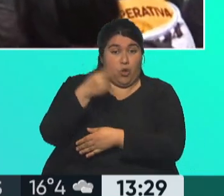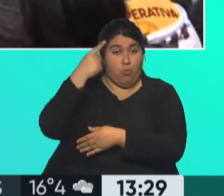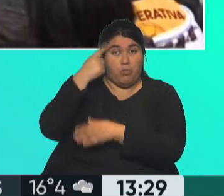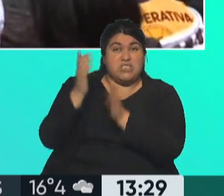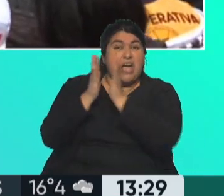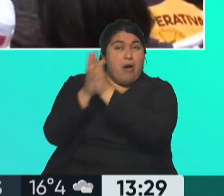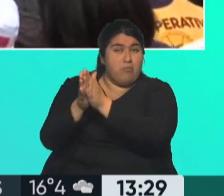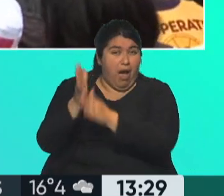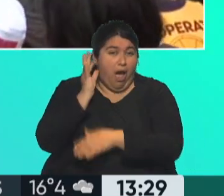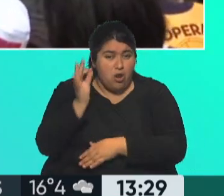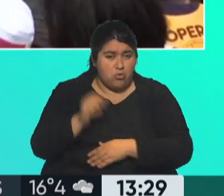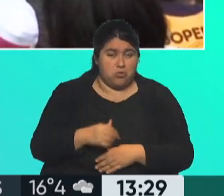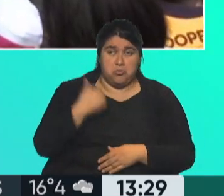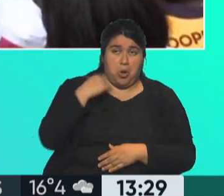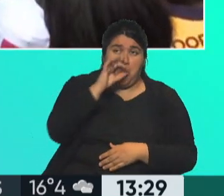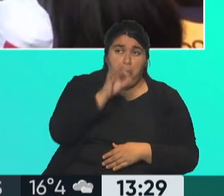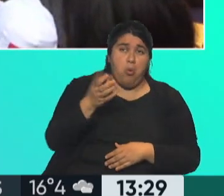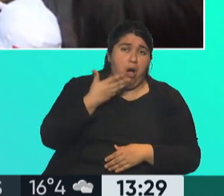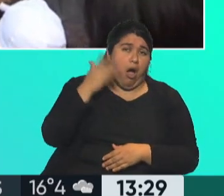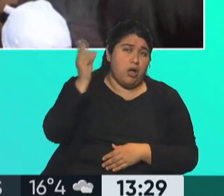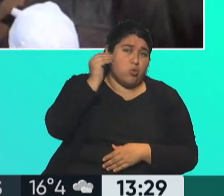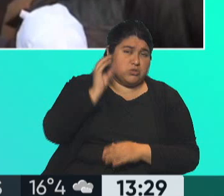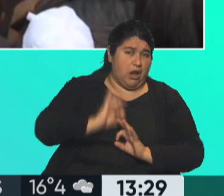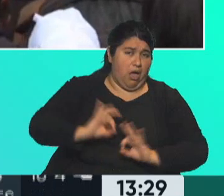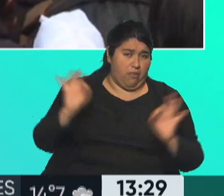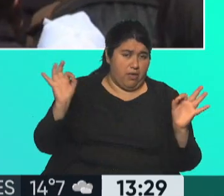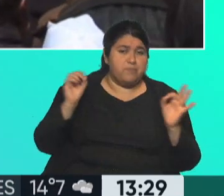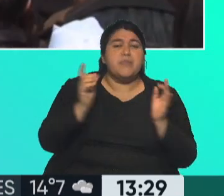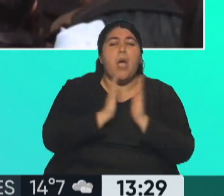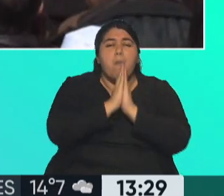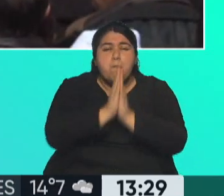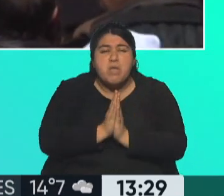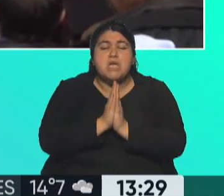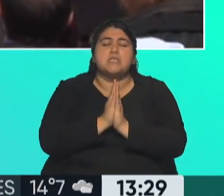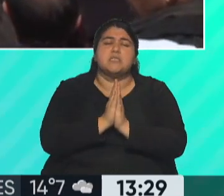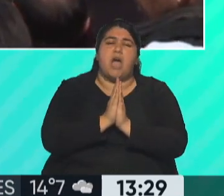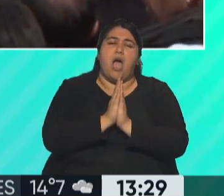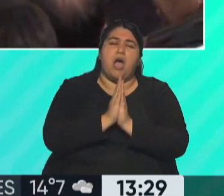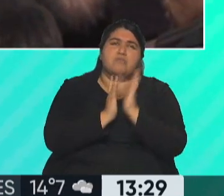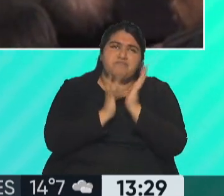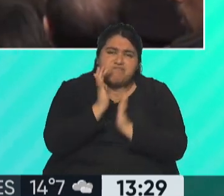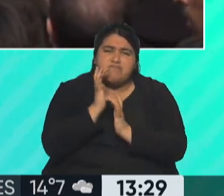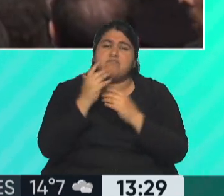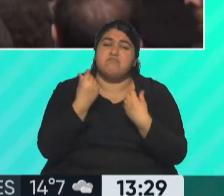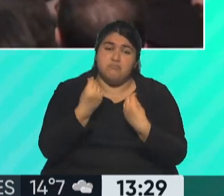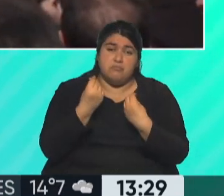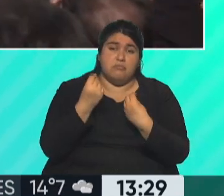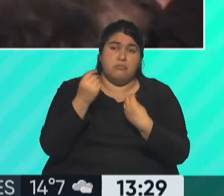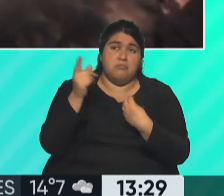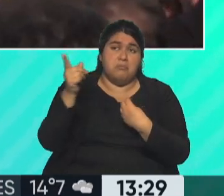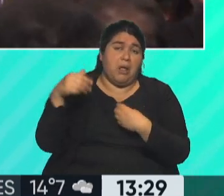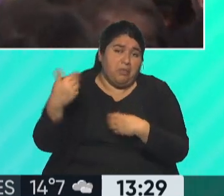escuché. Nunca lo escuché. Pero digamos, después de esta misa, el mensaje que se dio y demás. Podría ser, ojalá, ¿no? Yo creo